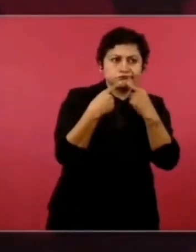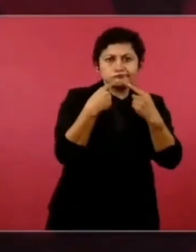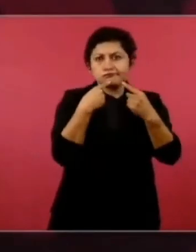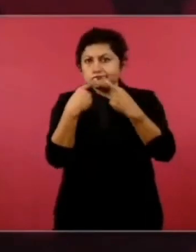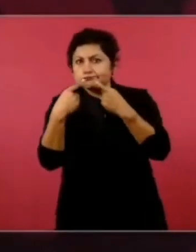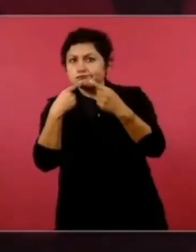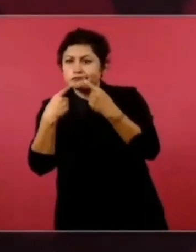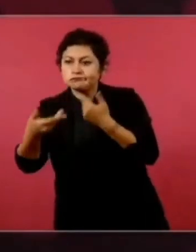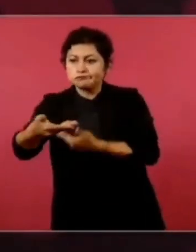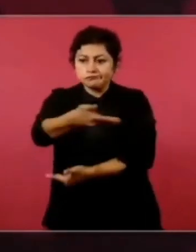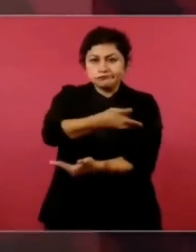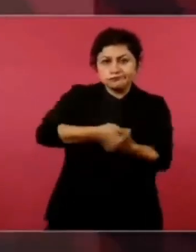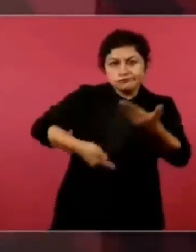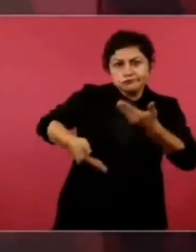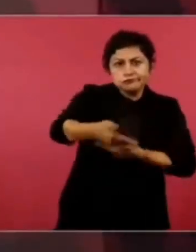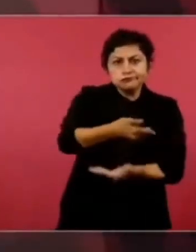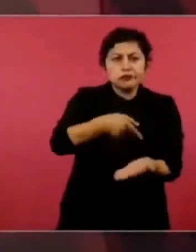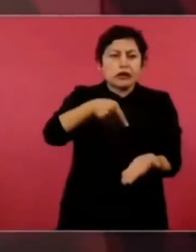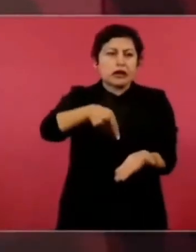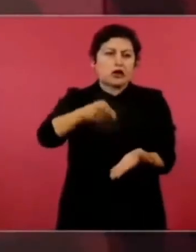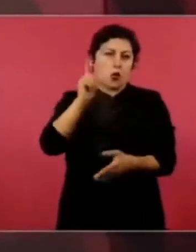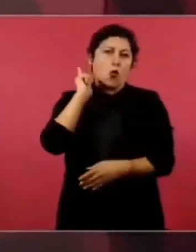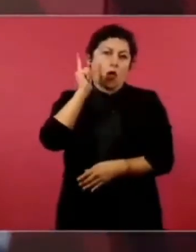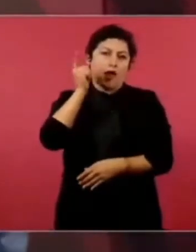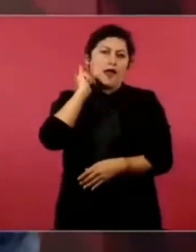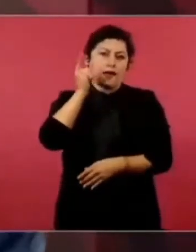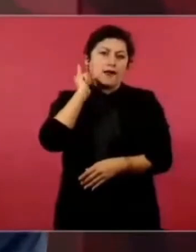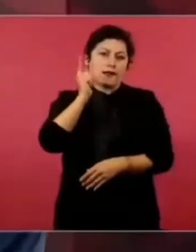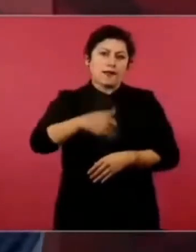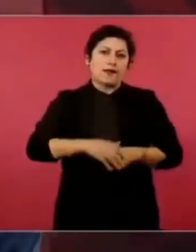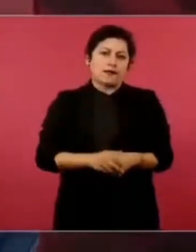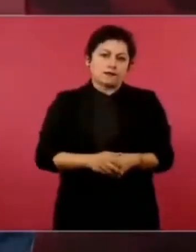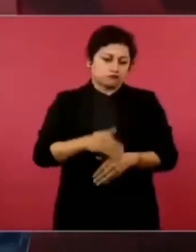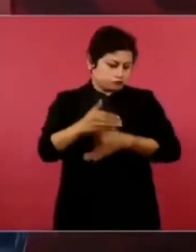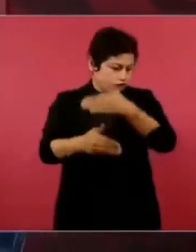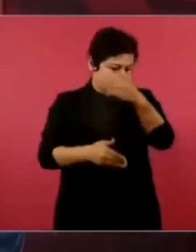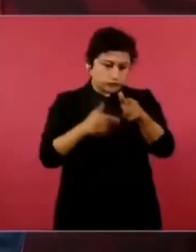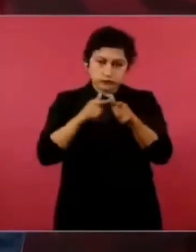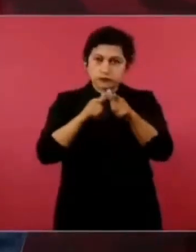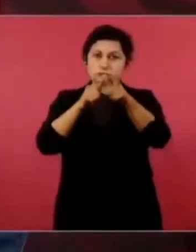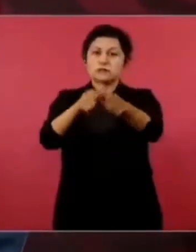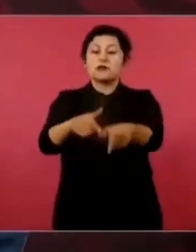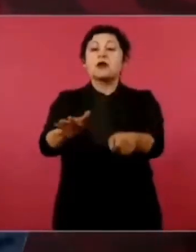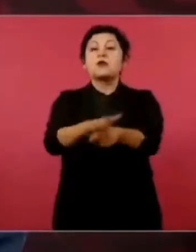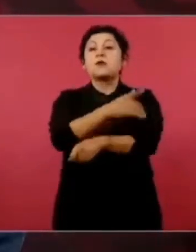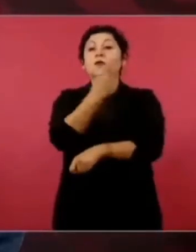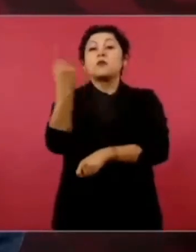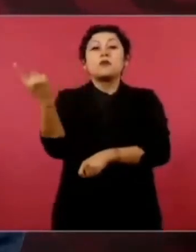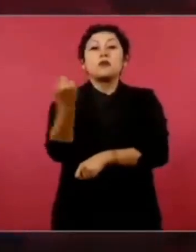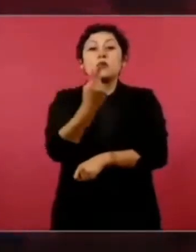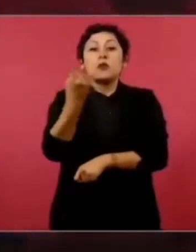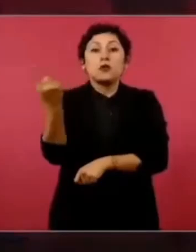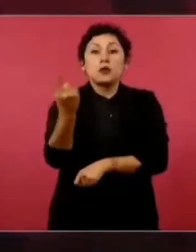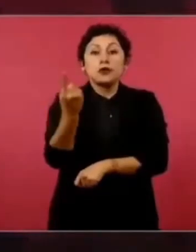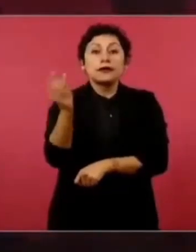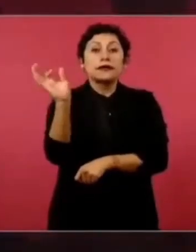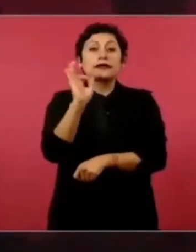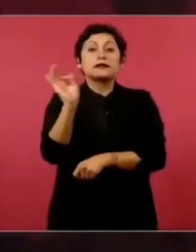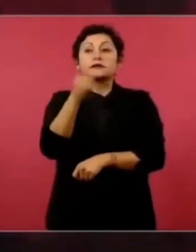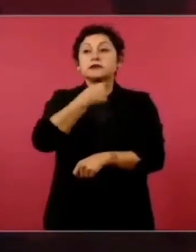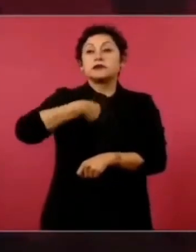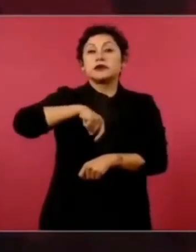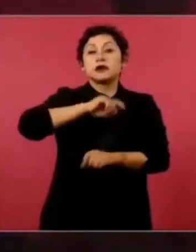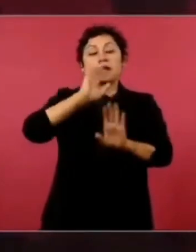porque si no, pues entran los delincuentes y si tienen